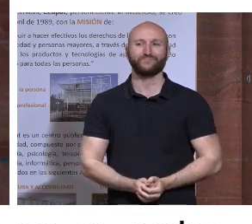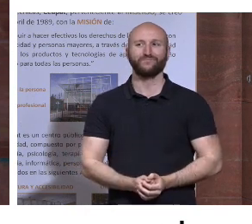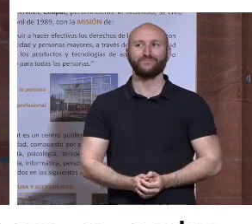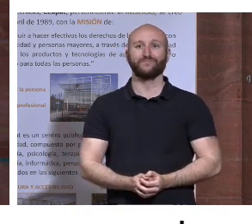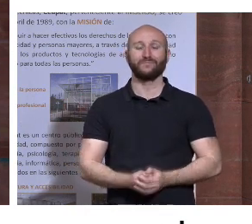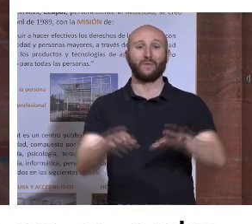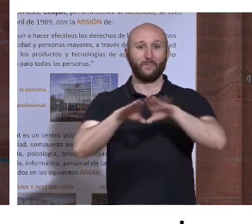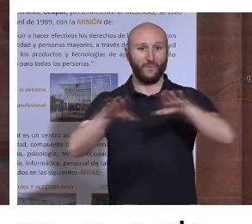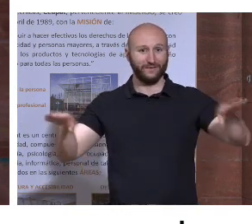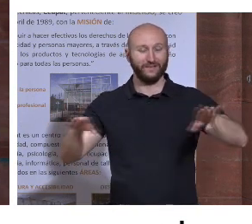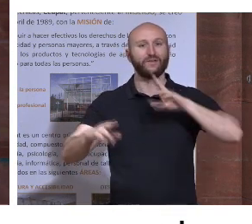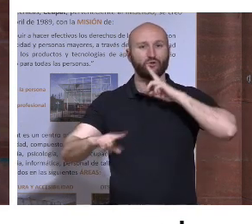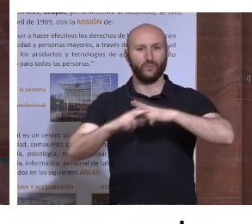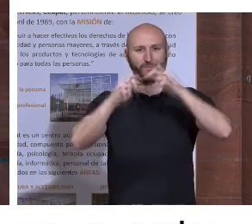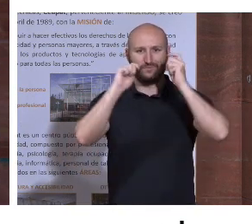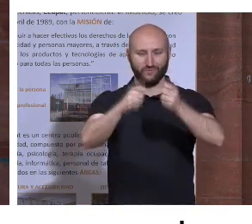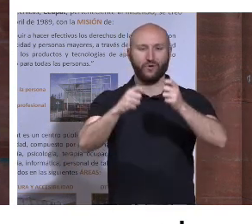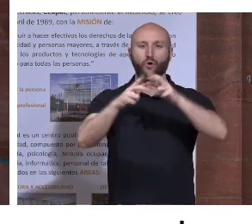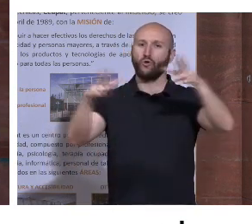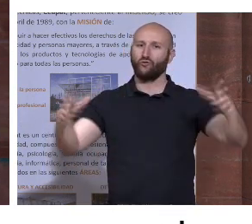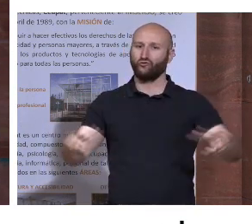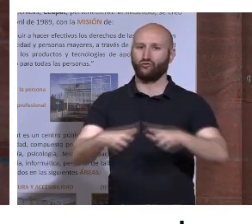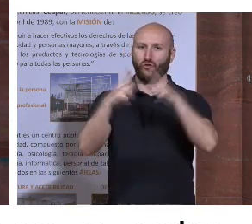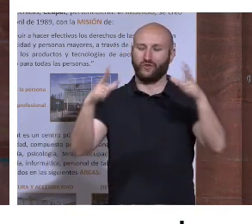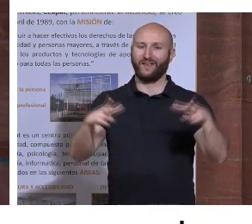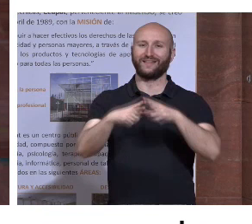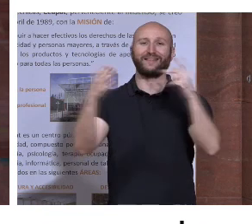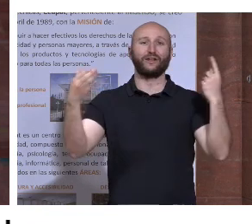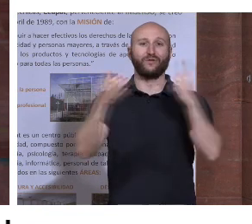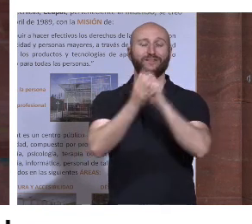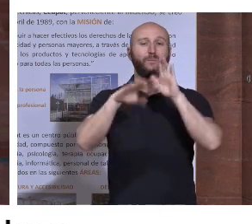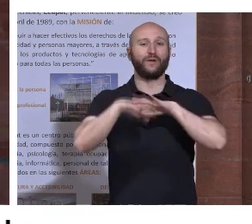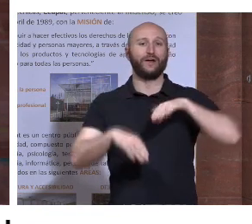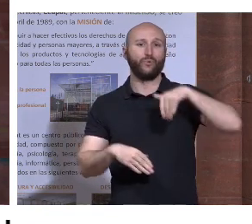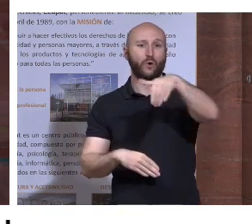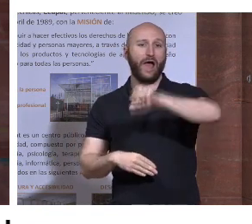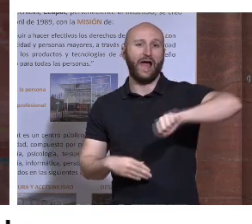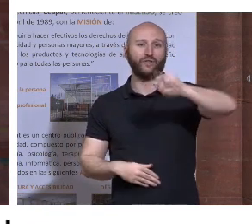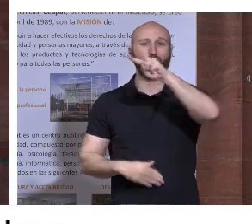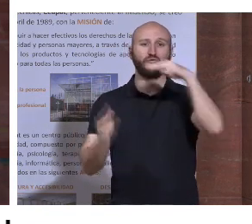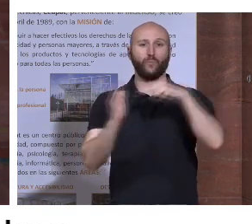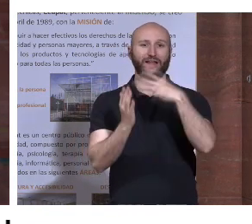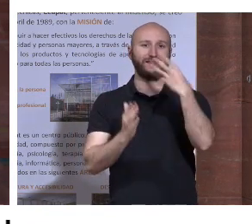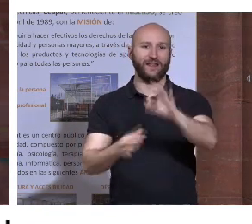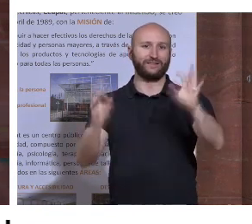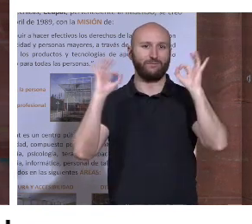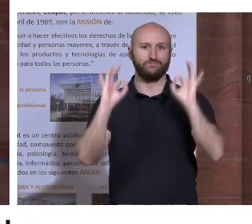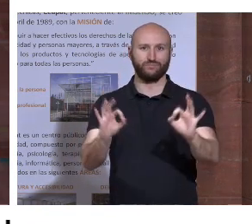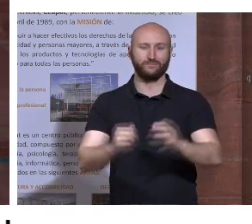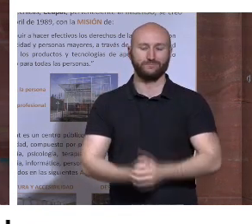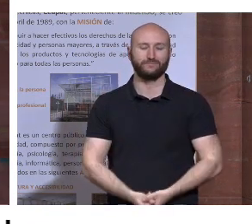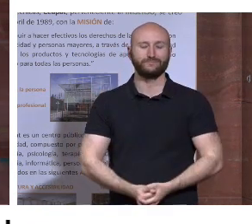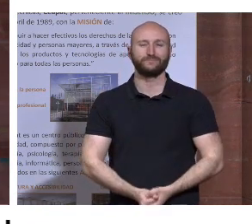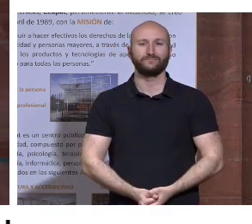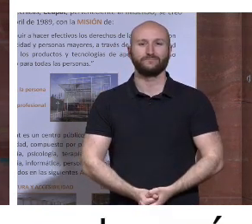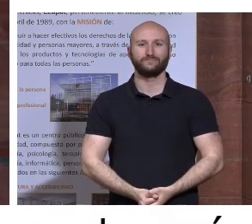que se llama Una sociedad incluyente para el 2030, nada más y nada menos. Bueno,